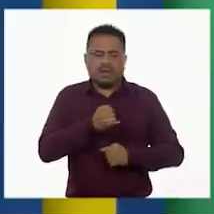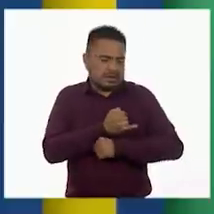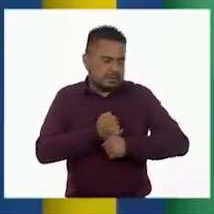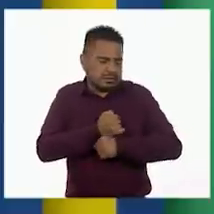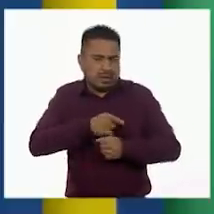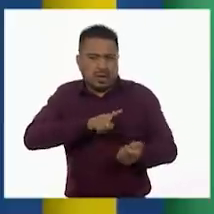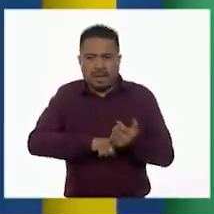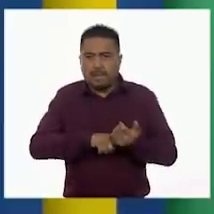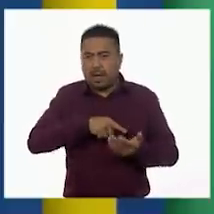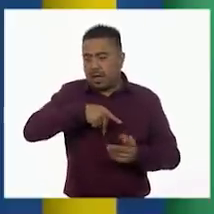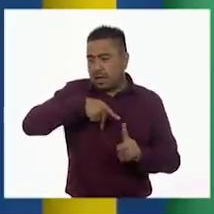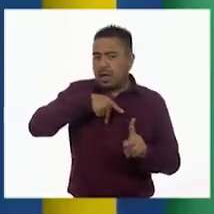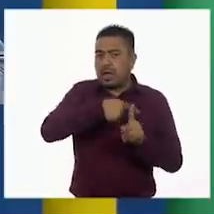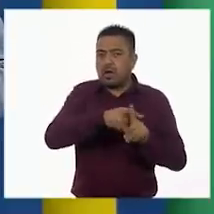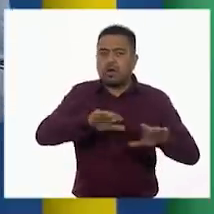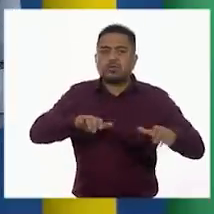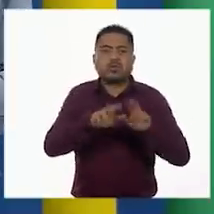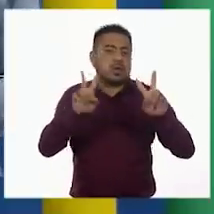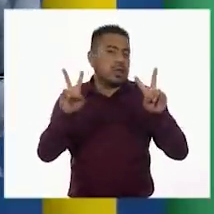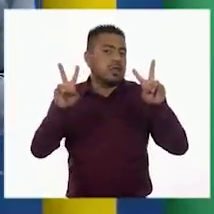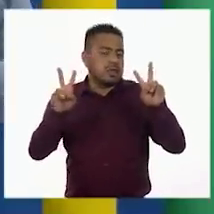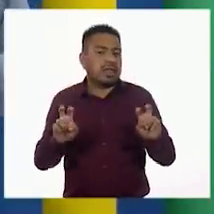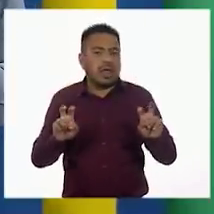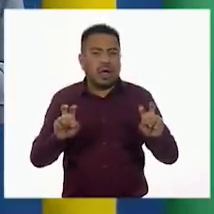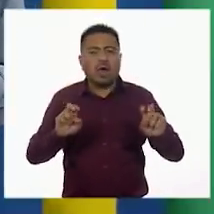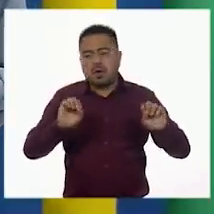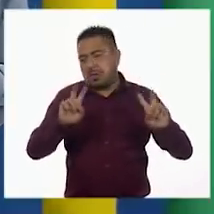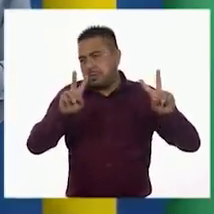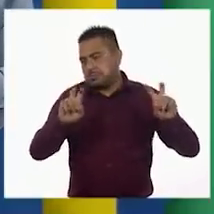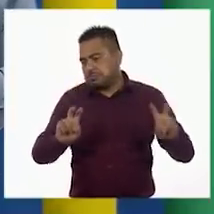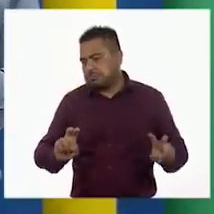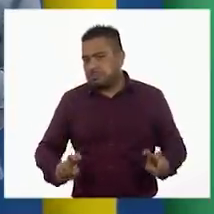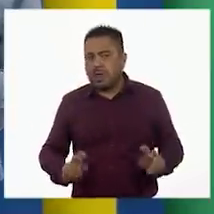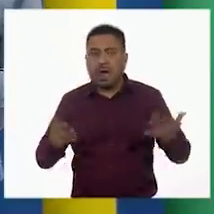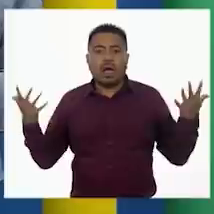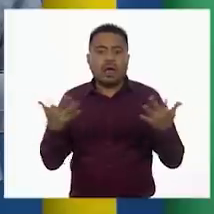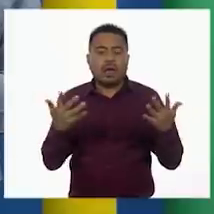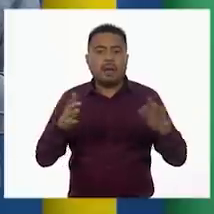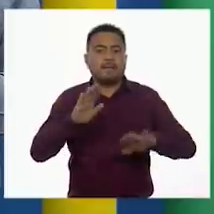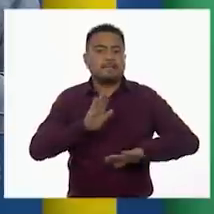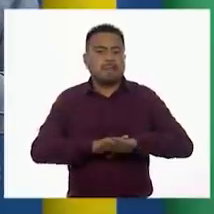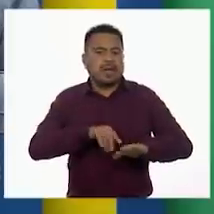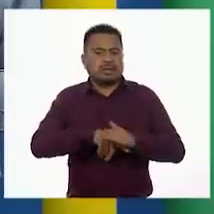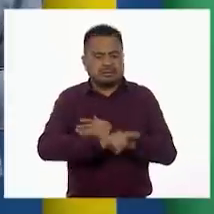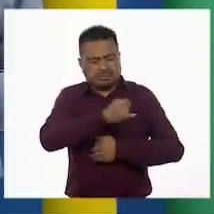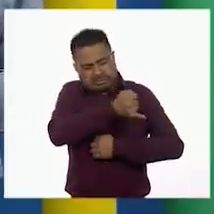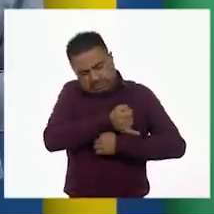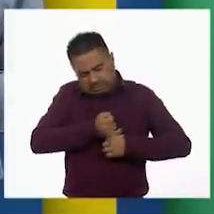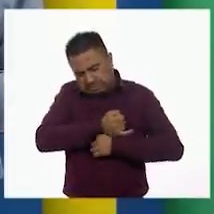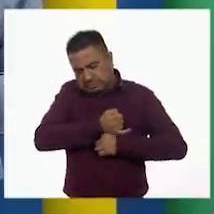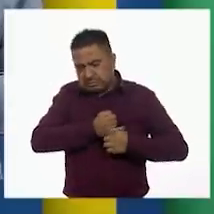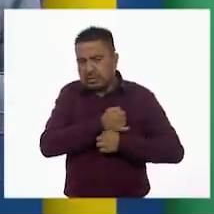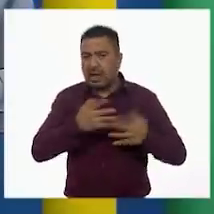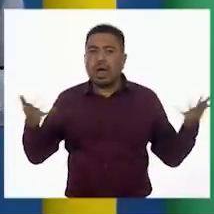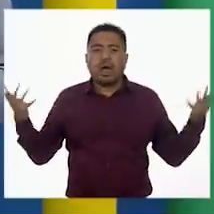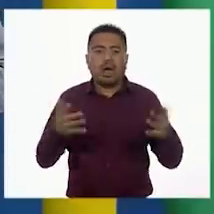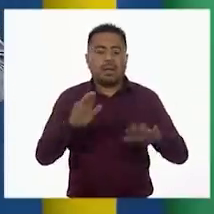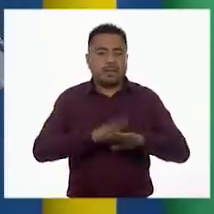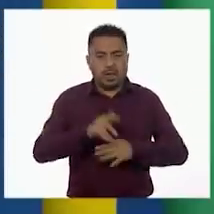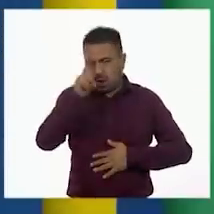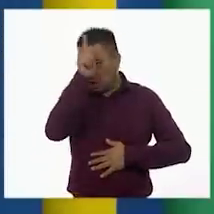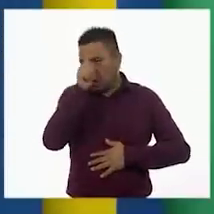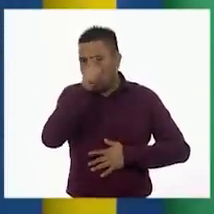o una investigación sobre un tema o temática que se hace de forma exhaustiva. Se hace de forma